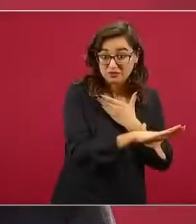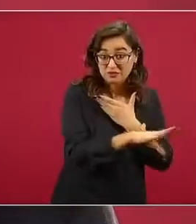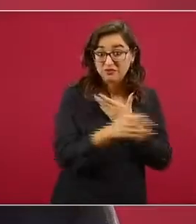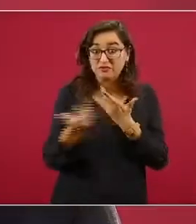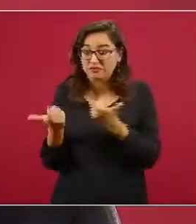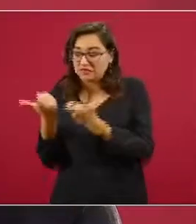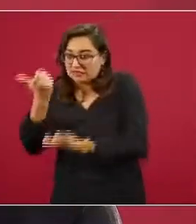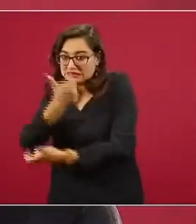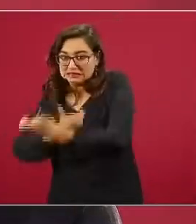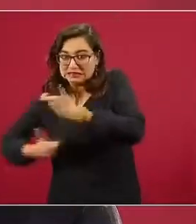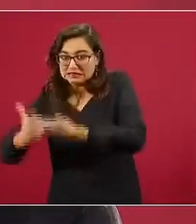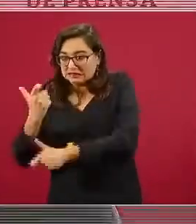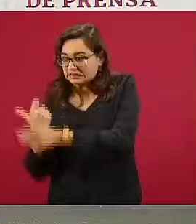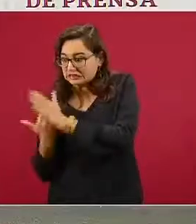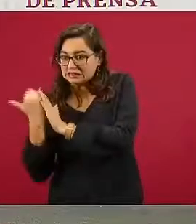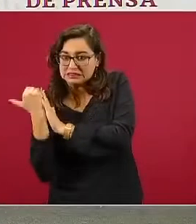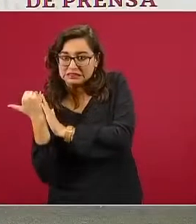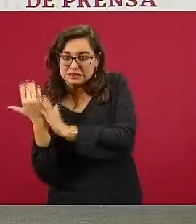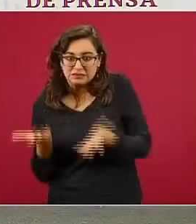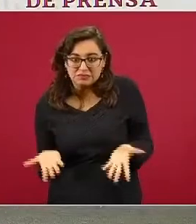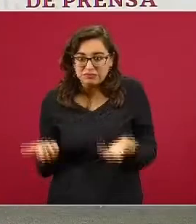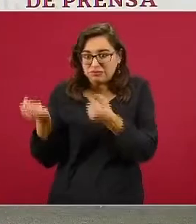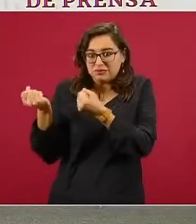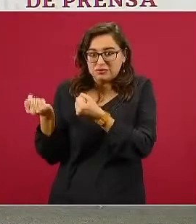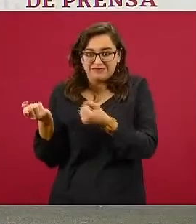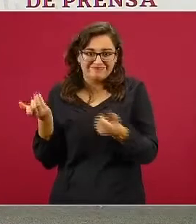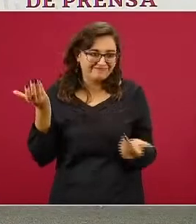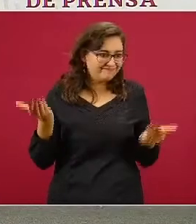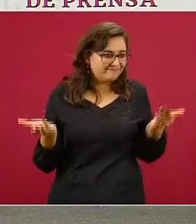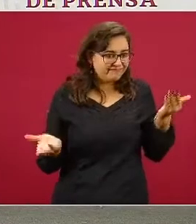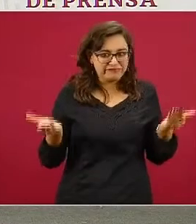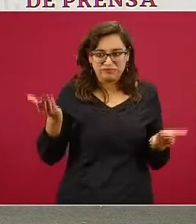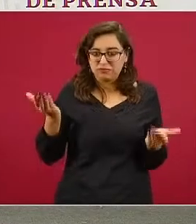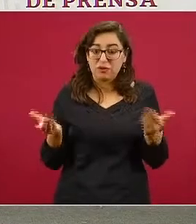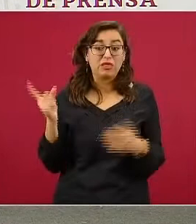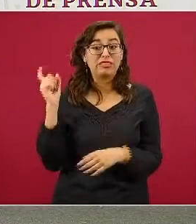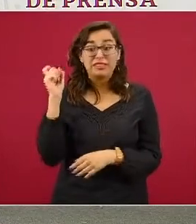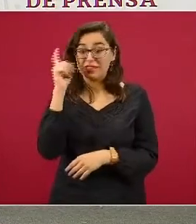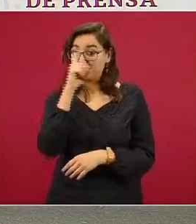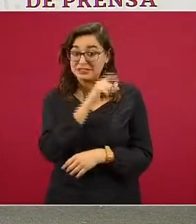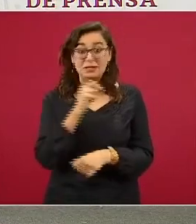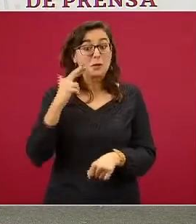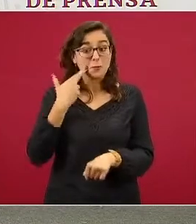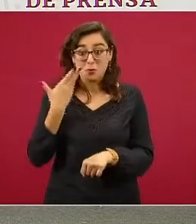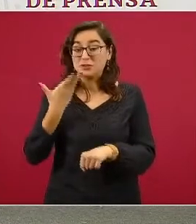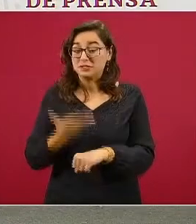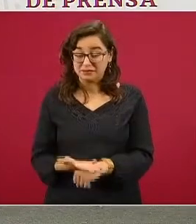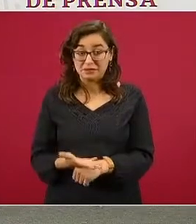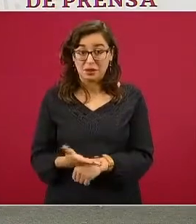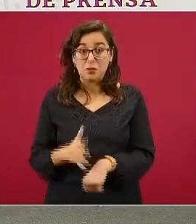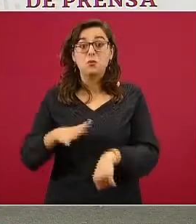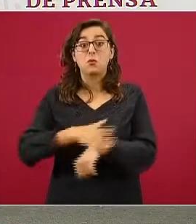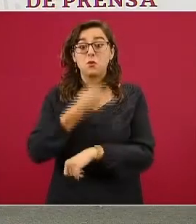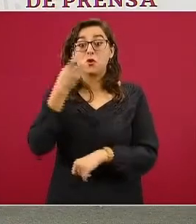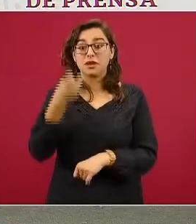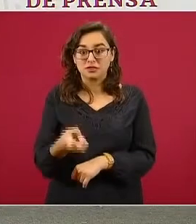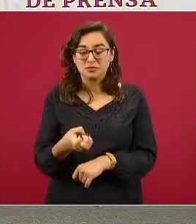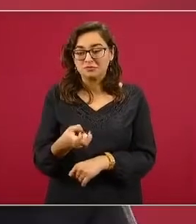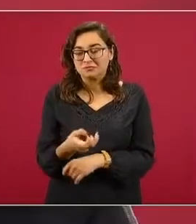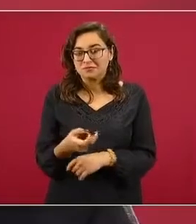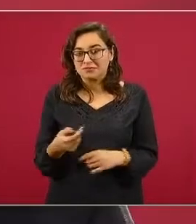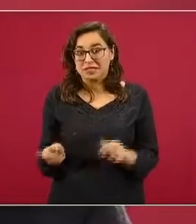no se caiga la economía del Estado. Es una gran responsabilidad. Entonces, esta idea del botón de